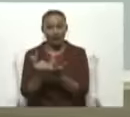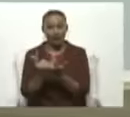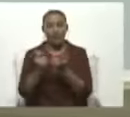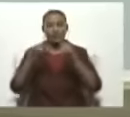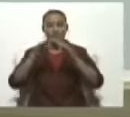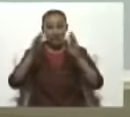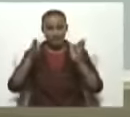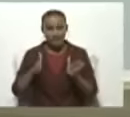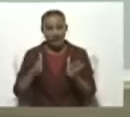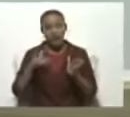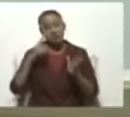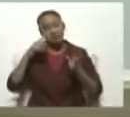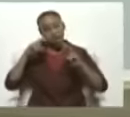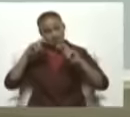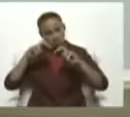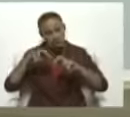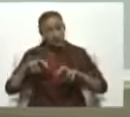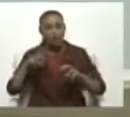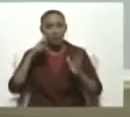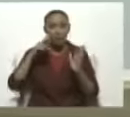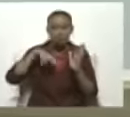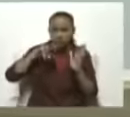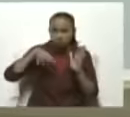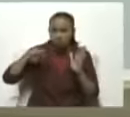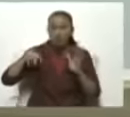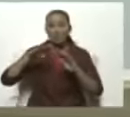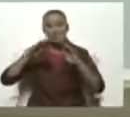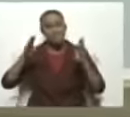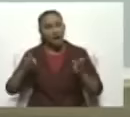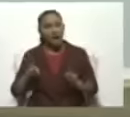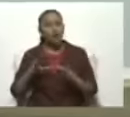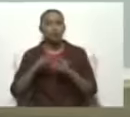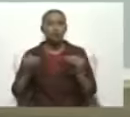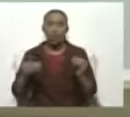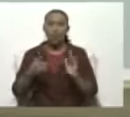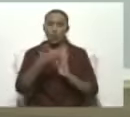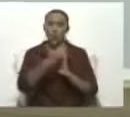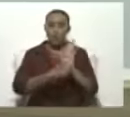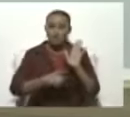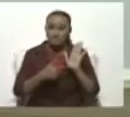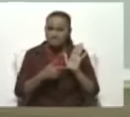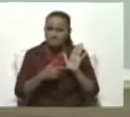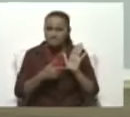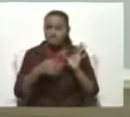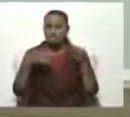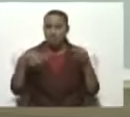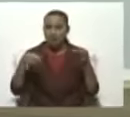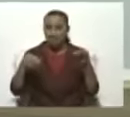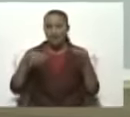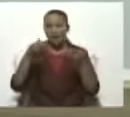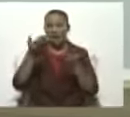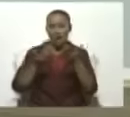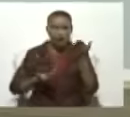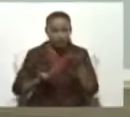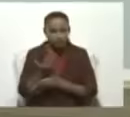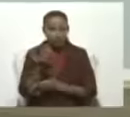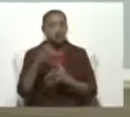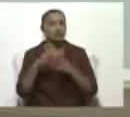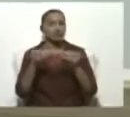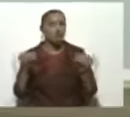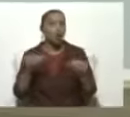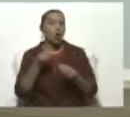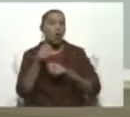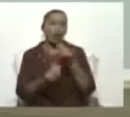conozca cada uno de los veedores que están haciendo acto de presencia en nuestra querida patria